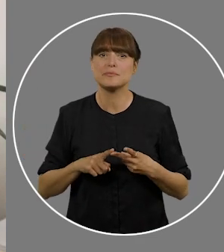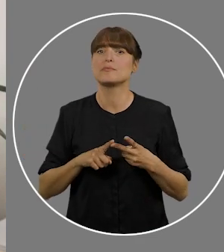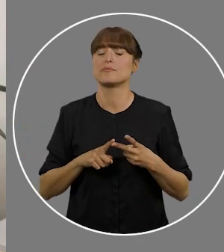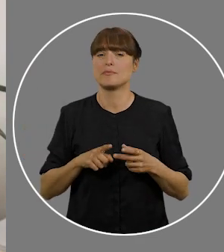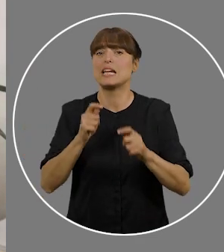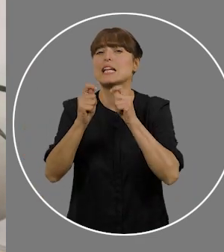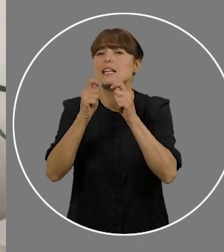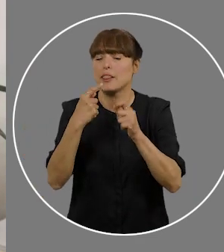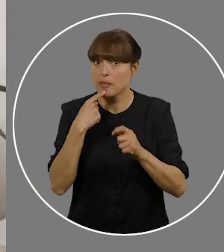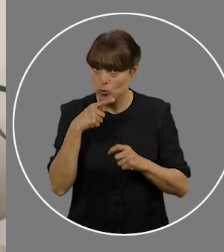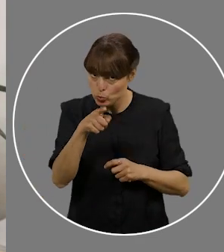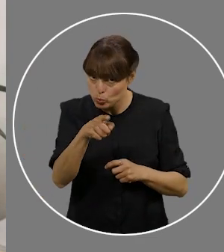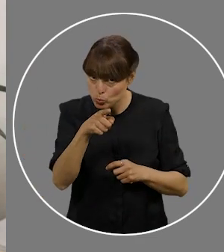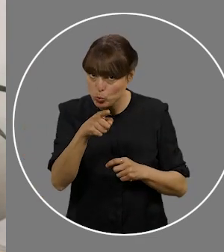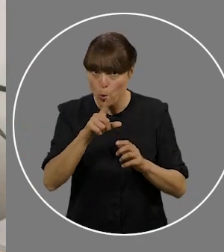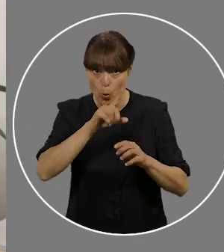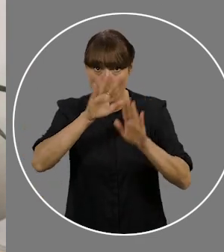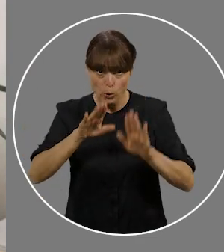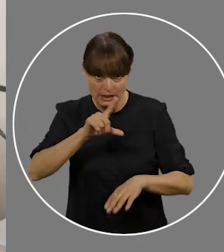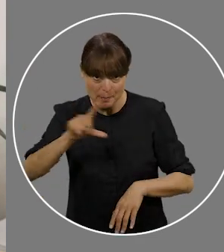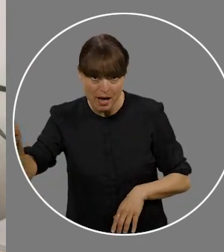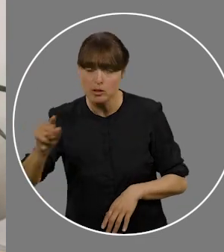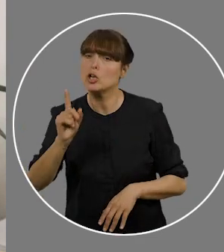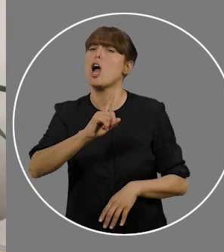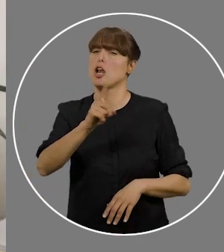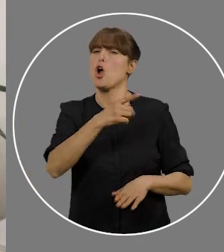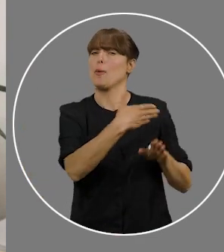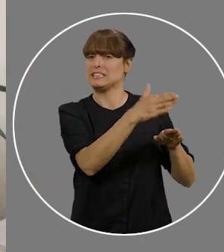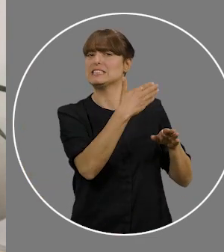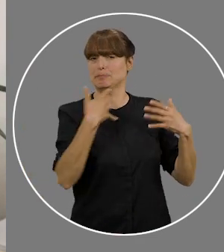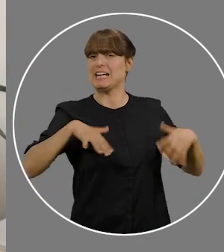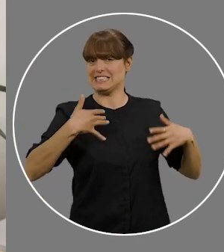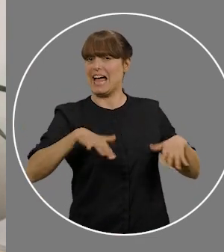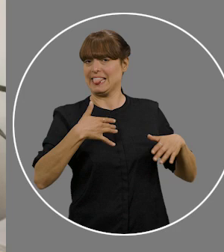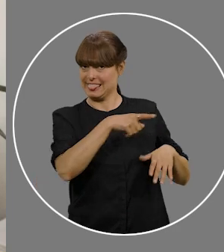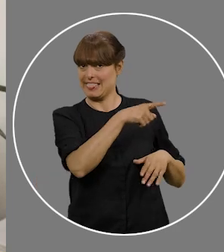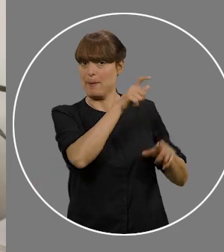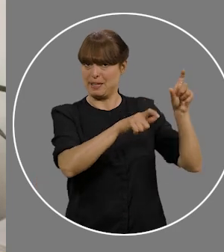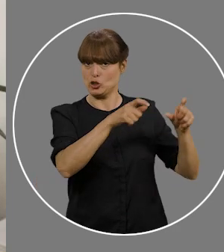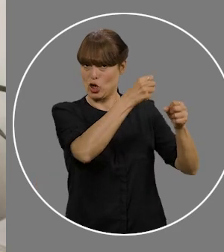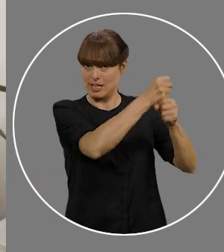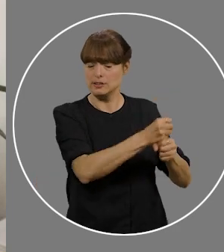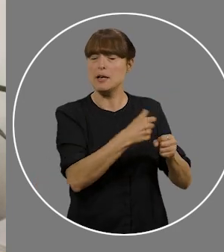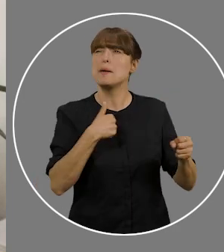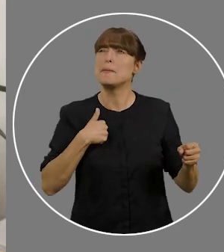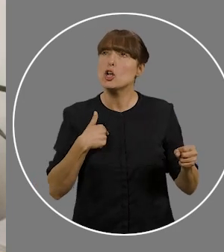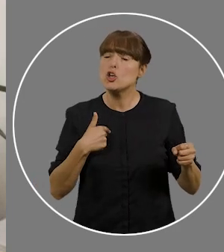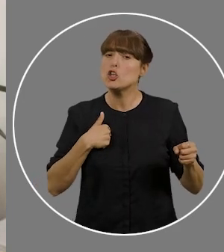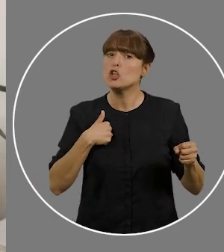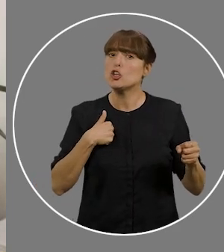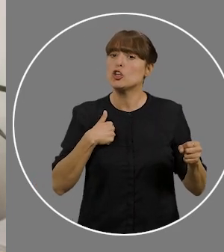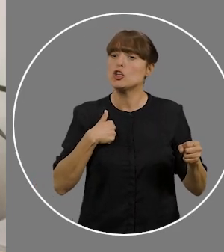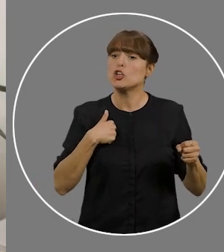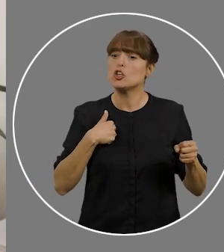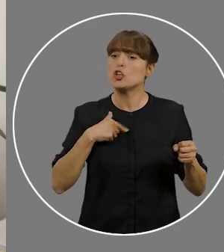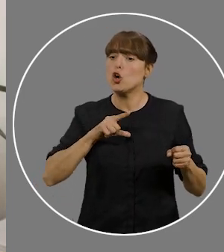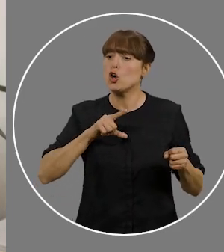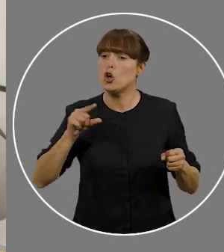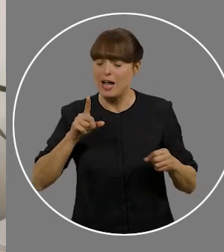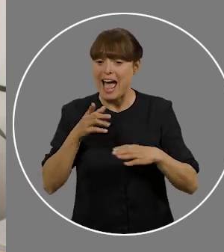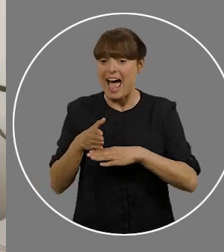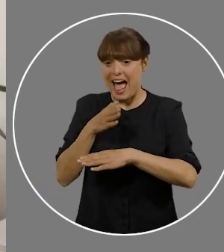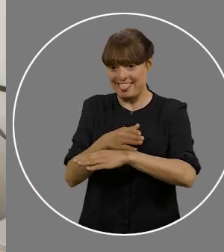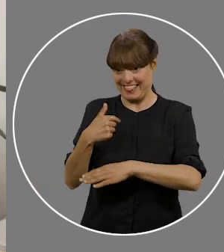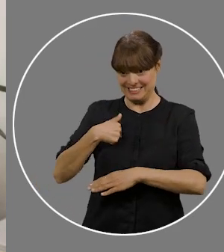¿Sabes? Entonces ustedes fueron de los últimos que se fueron. No, no, aún quedaron allí bastantes. Quedaron allí bastantes. Pero antes de irme yo, por lo